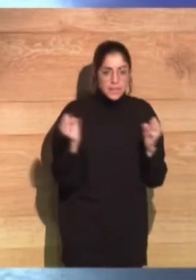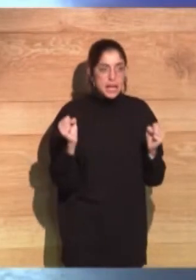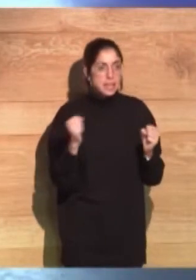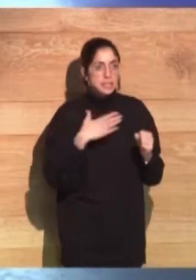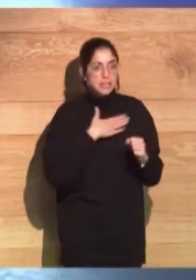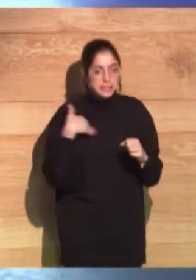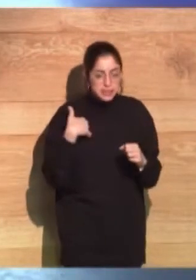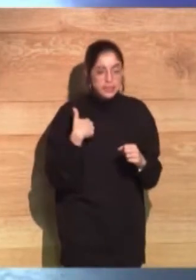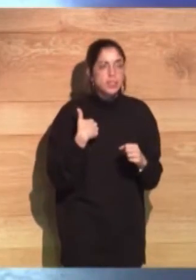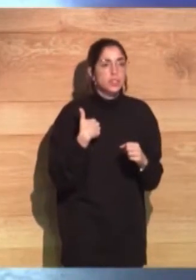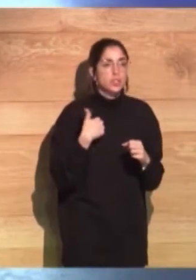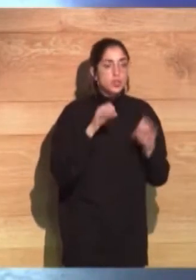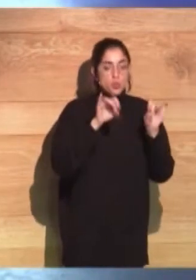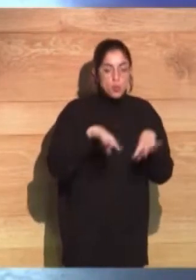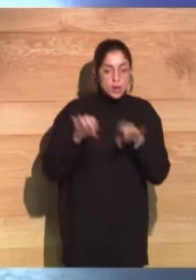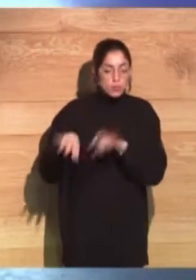ambiciones.